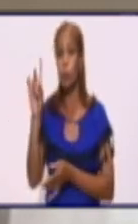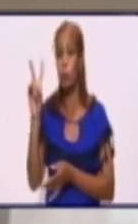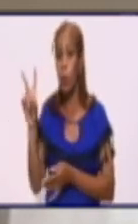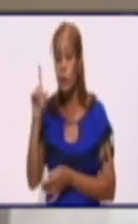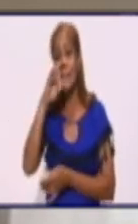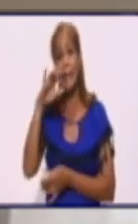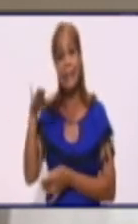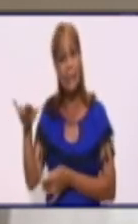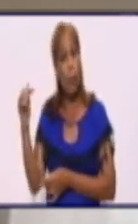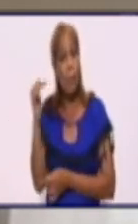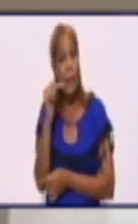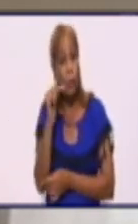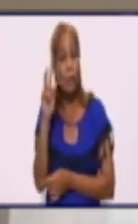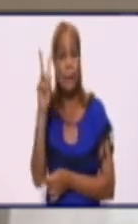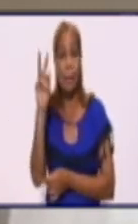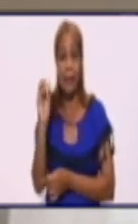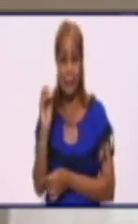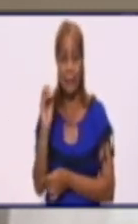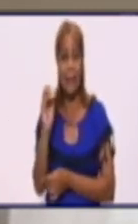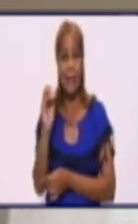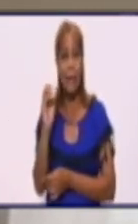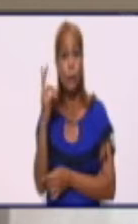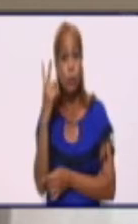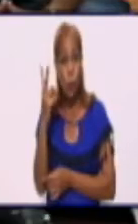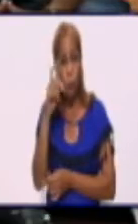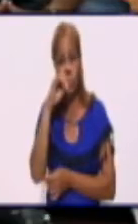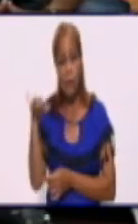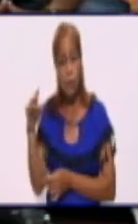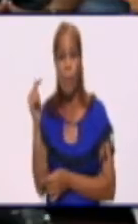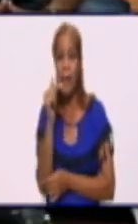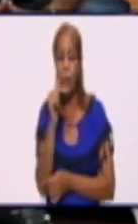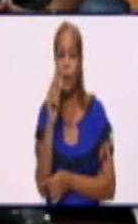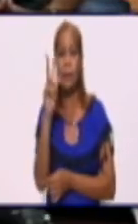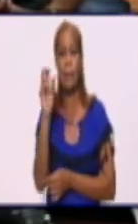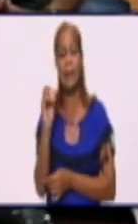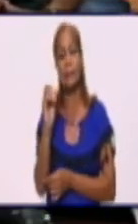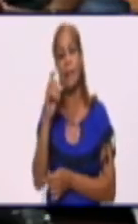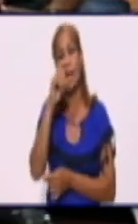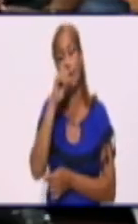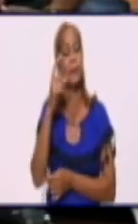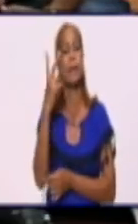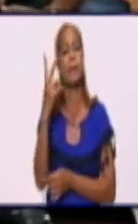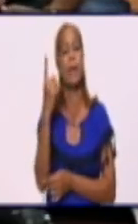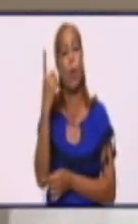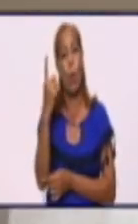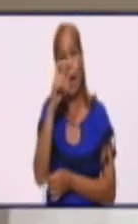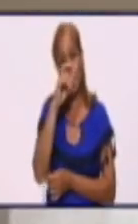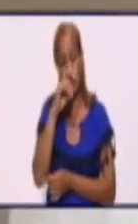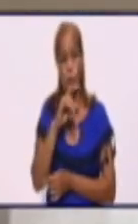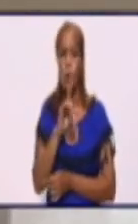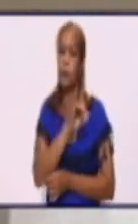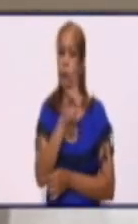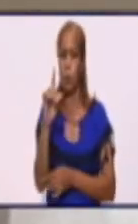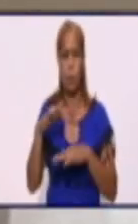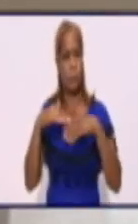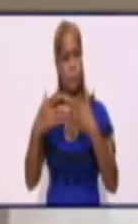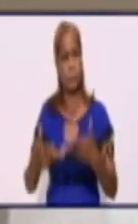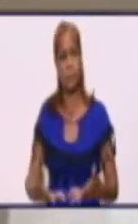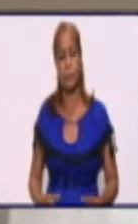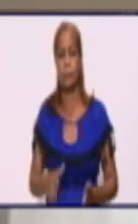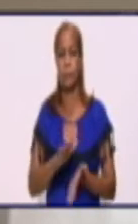reportados, menores de 20 años, y 2 de ellos menor de un año. No se reportó ninguna gestante y acumulamos ya en la edad pediátrica